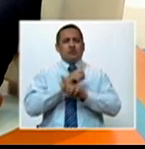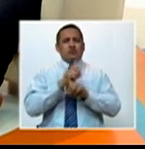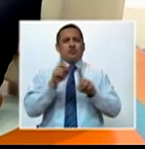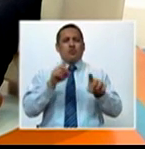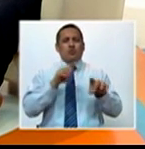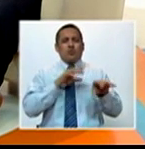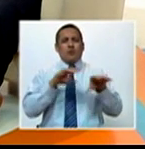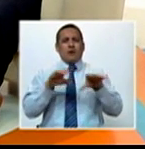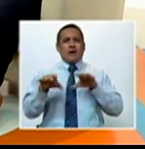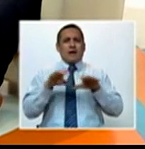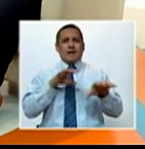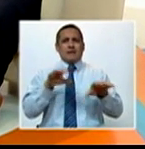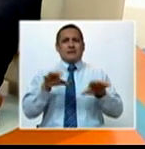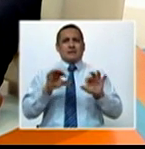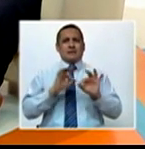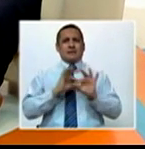hace